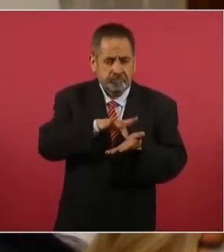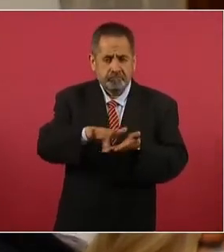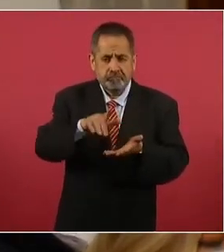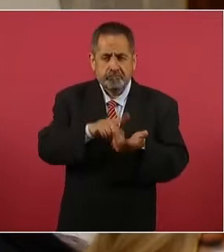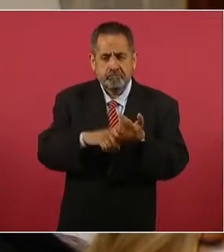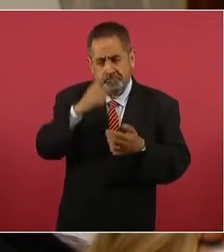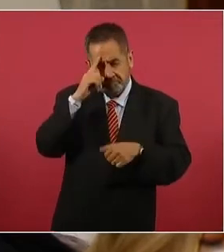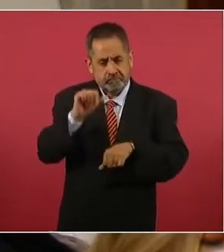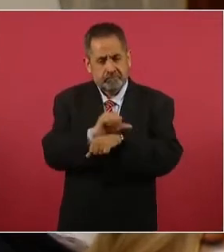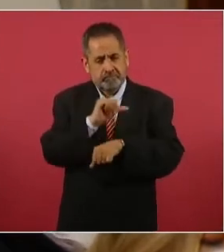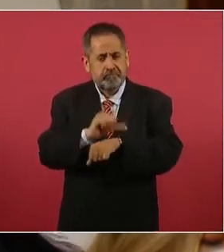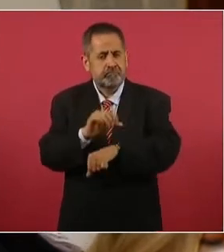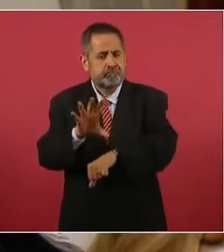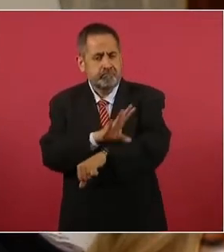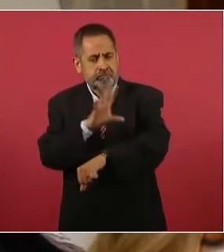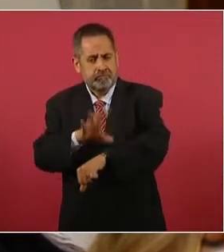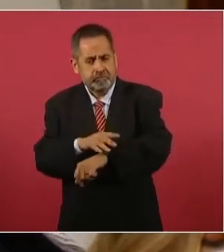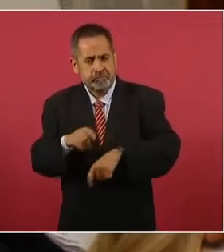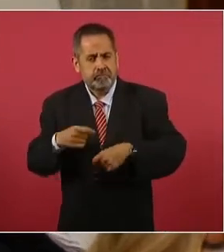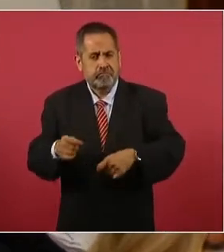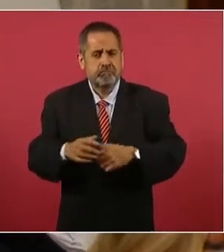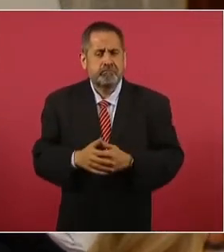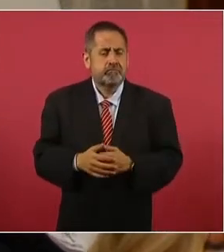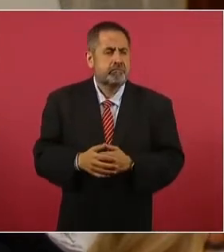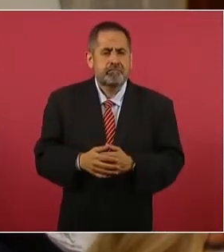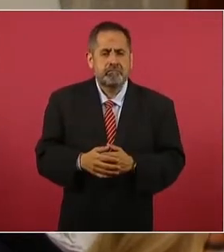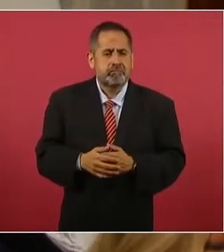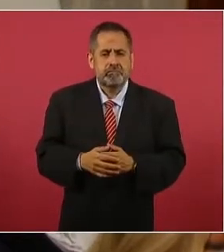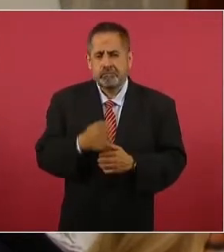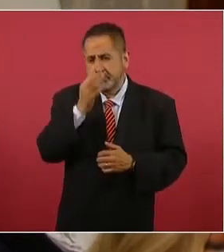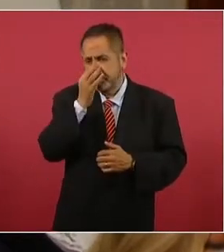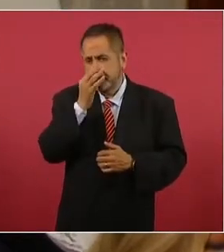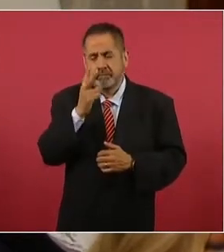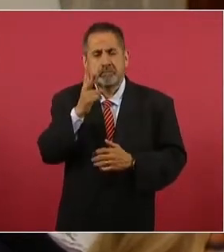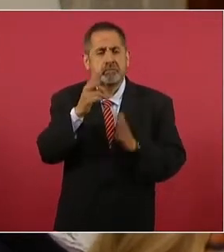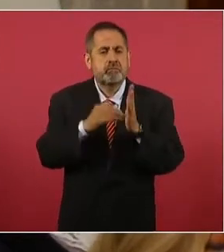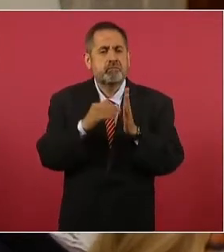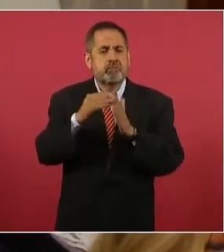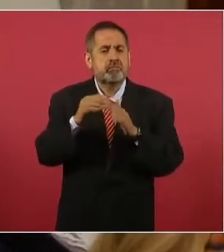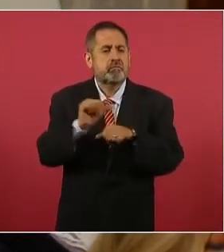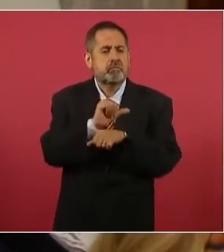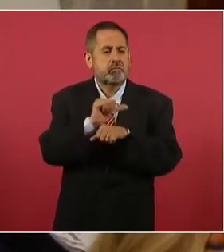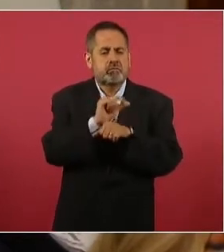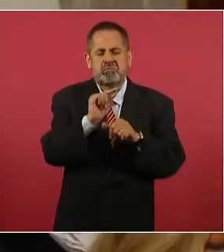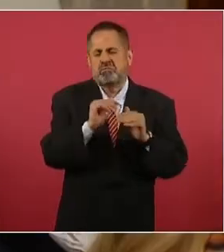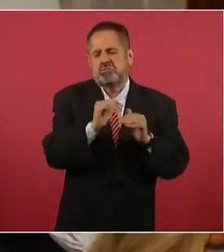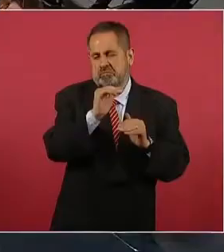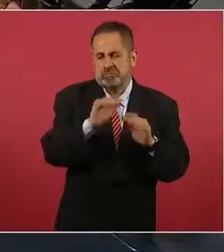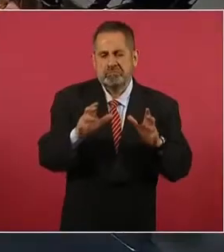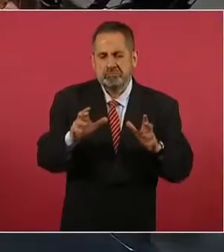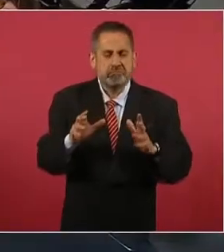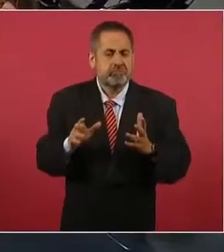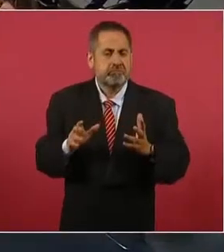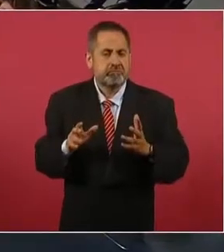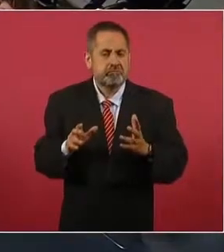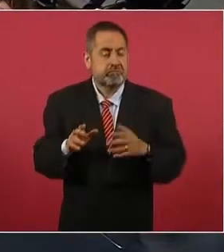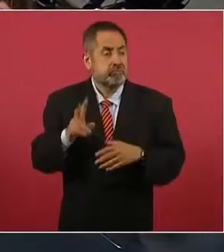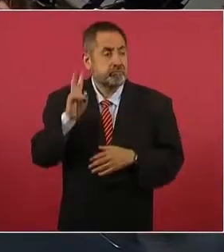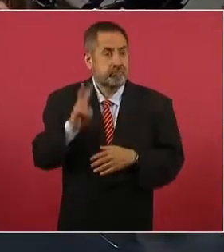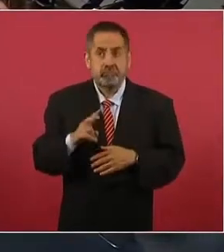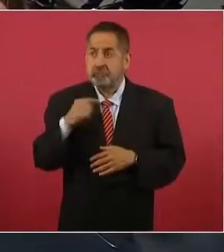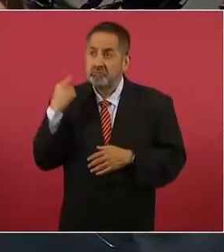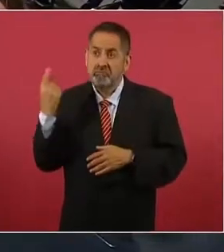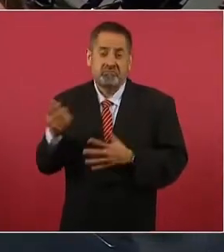carros eléctricos y todo, hay un poco más de 2 millones de estos automóviles, cuando